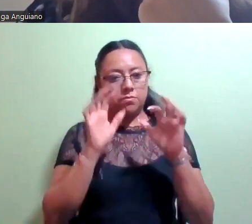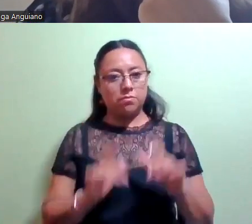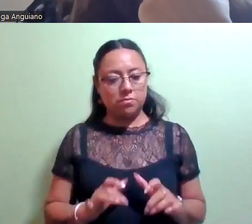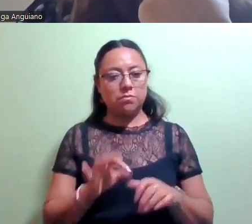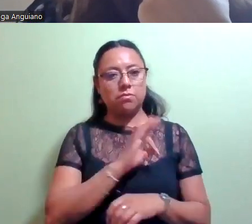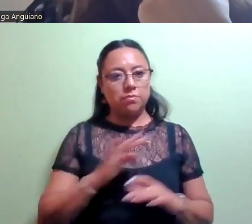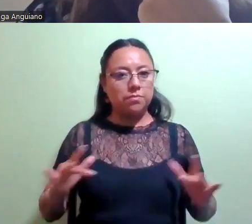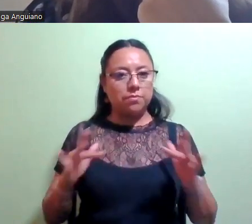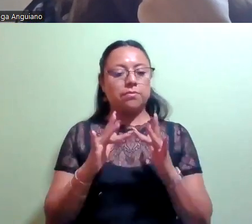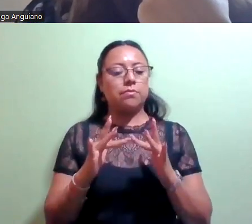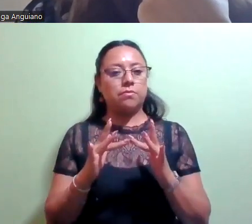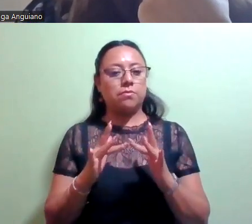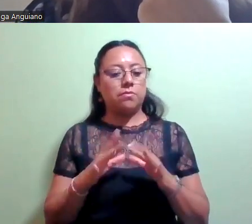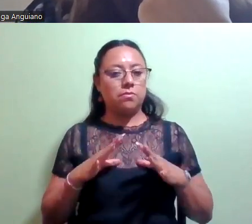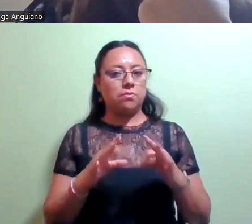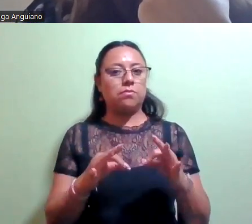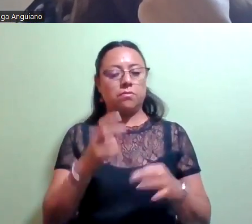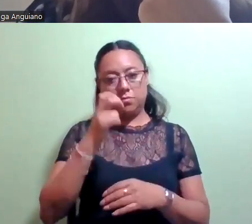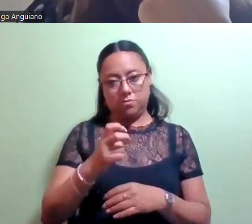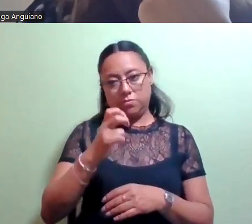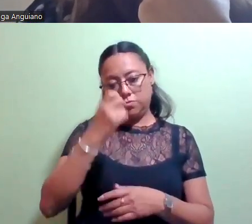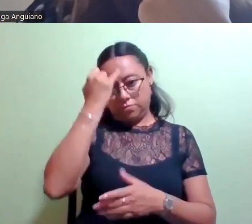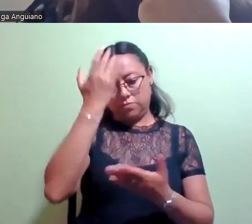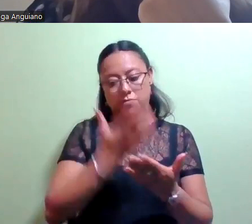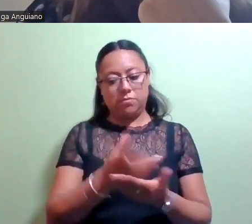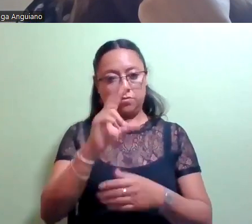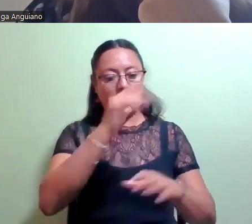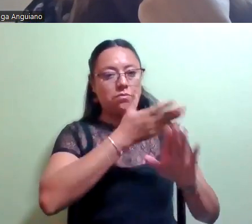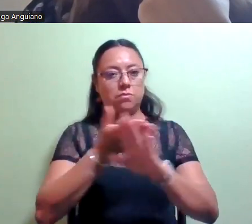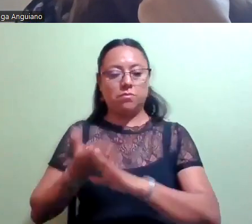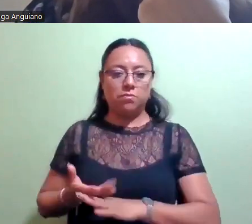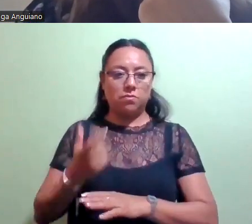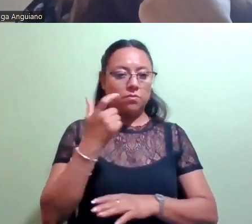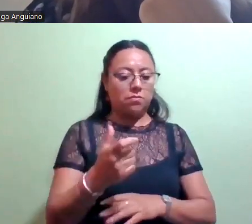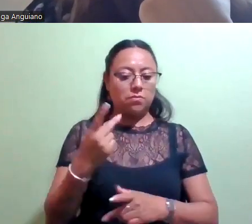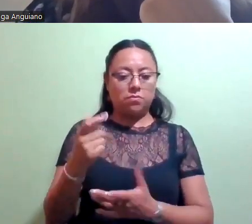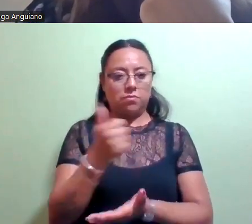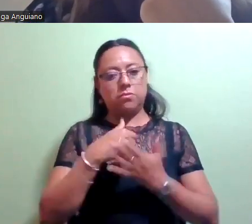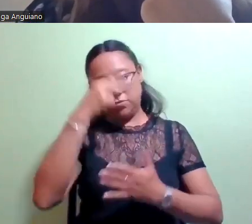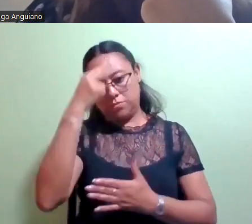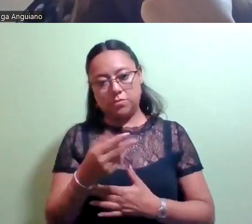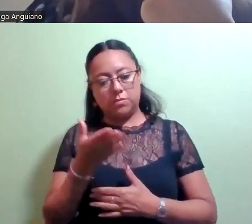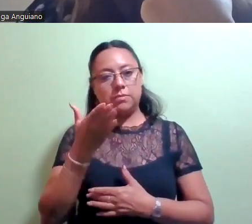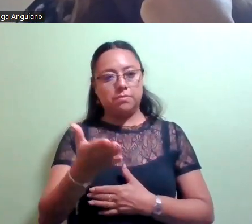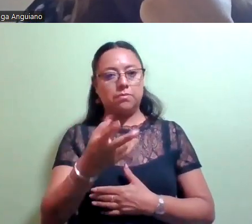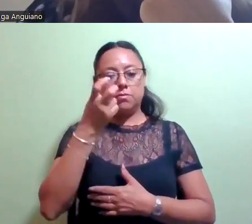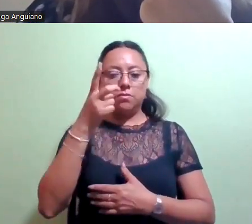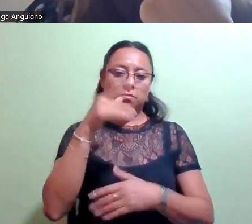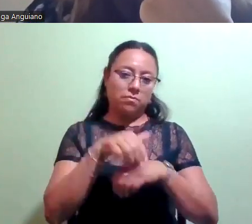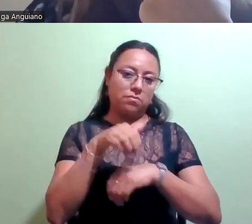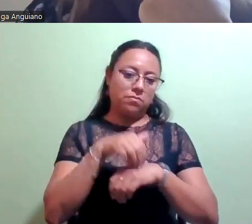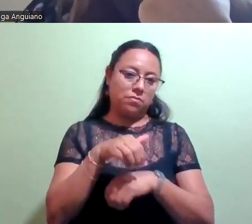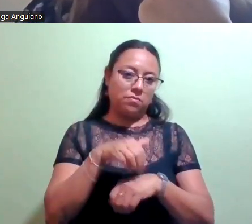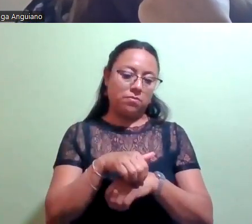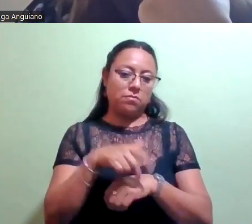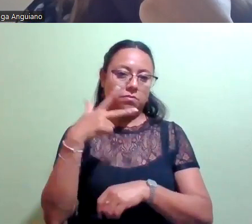espíritu original de esta iniciativa y que no afecte a las finanzas públicas, le solicito el retiro de este numeral